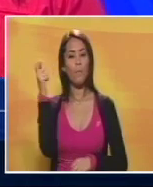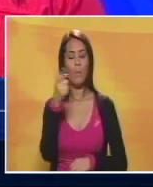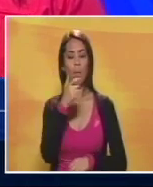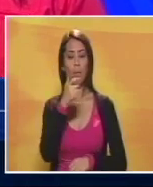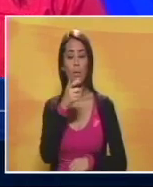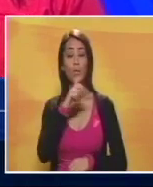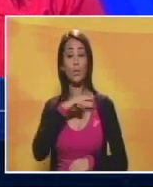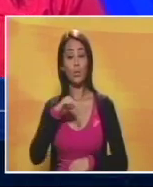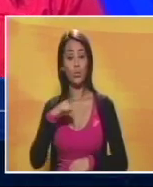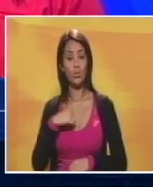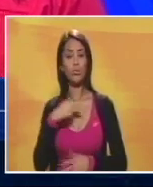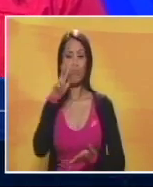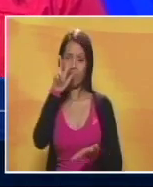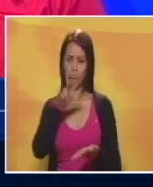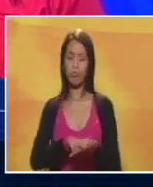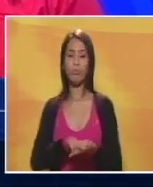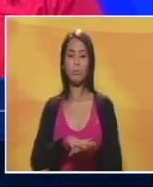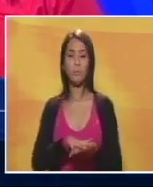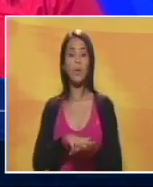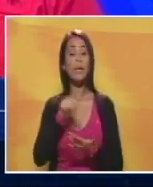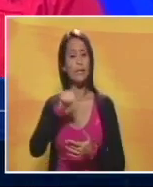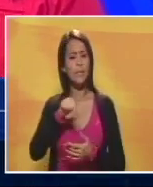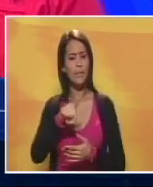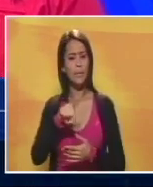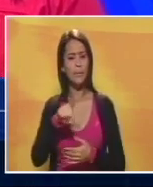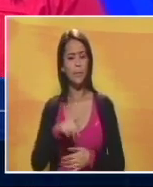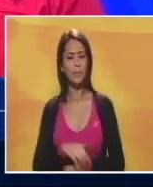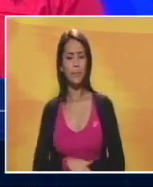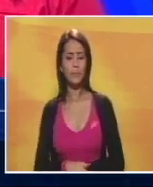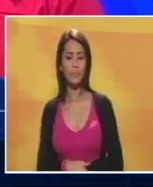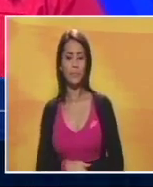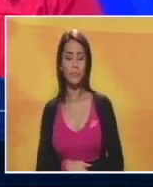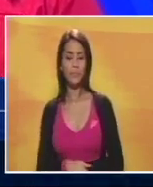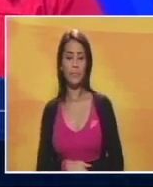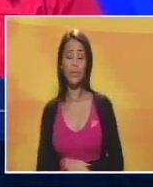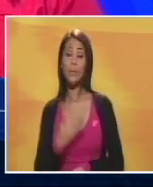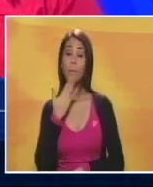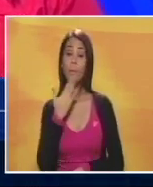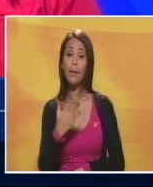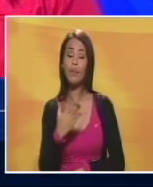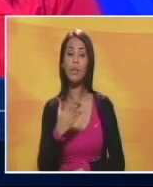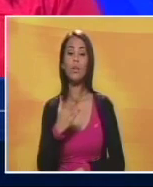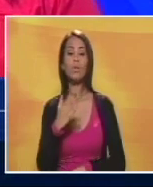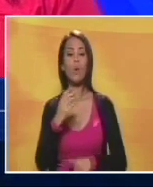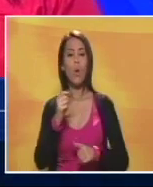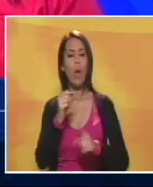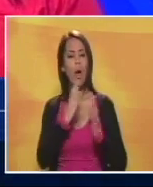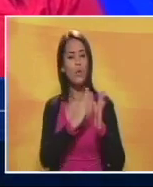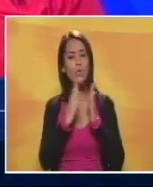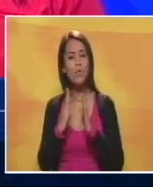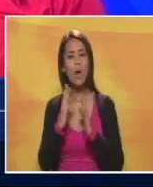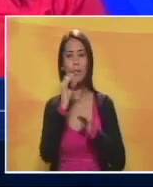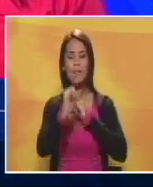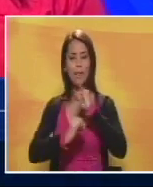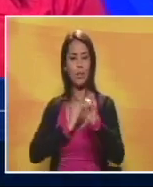nosotros pues las aprobamos. Y en este sentido hemos instado a todos los organismos internacionales a que asistan, a